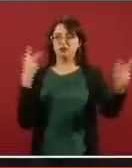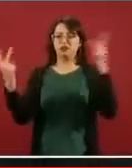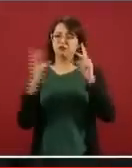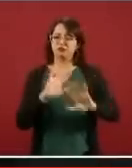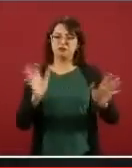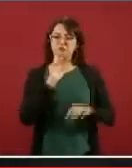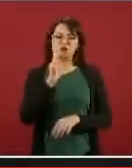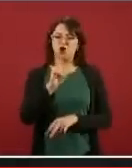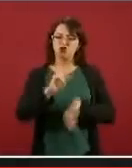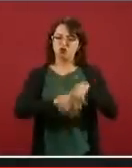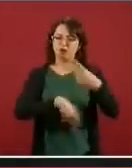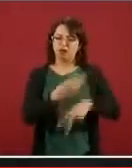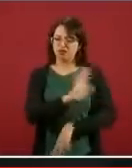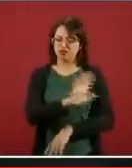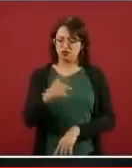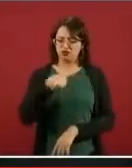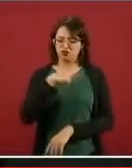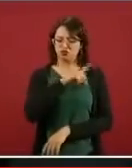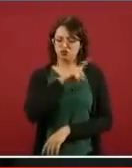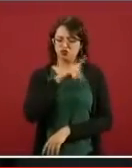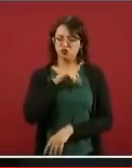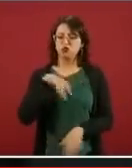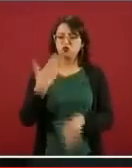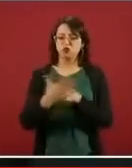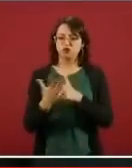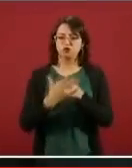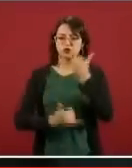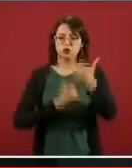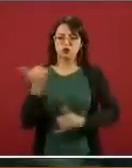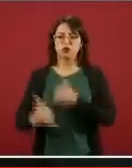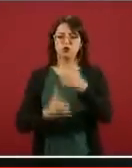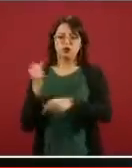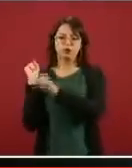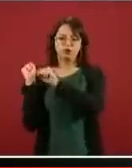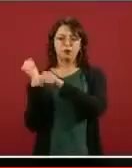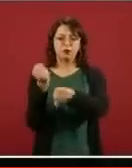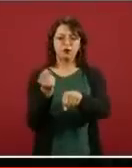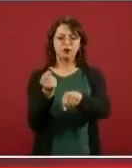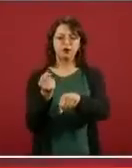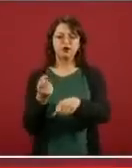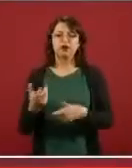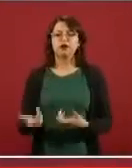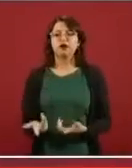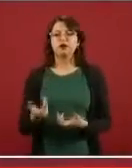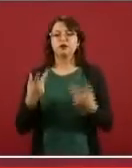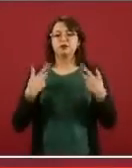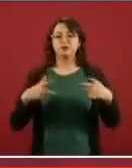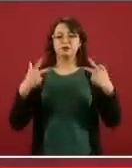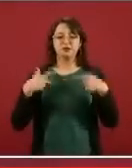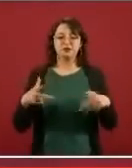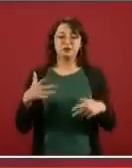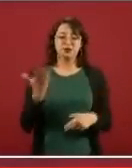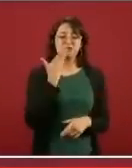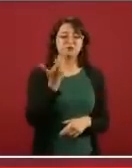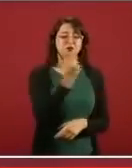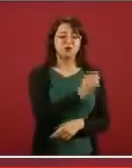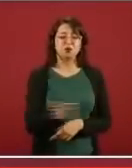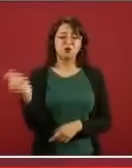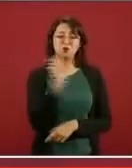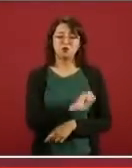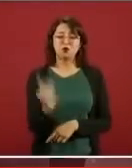pero voy a participar en un juego de béisbol con estrellas del béisbol